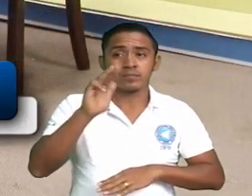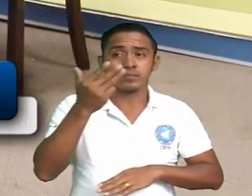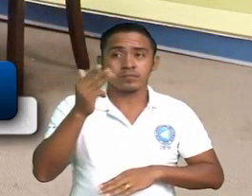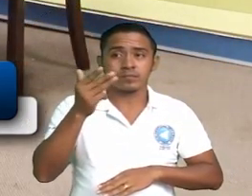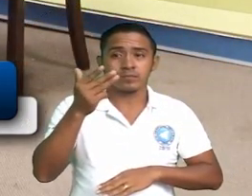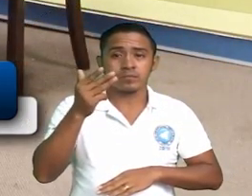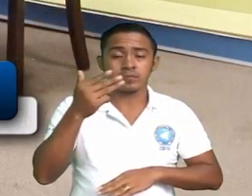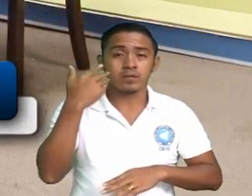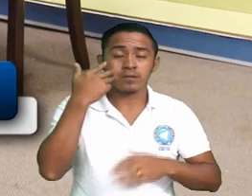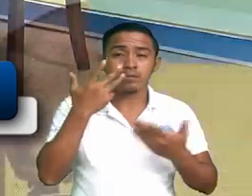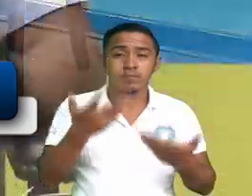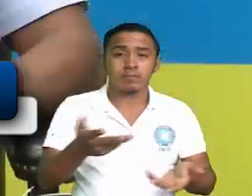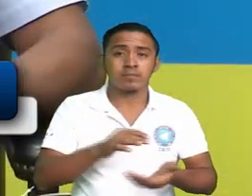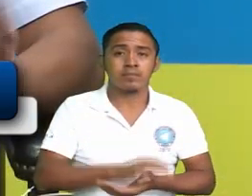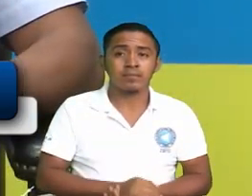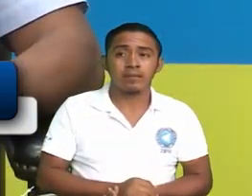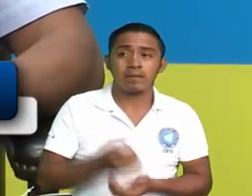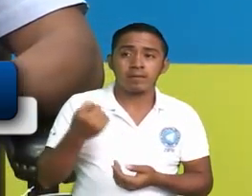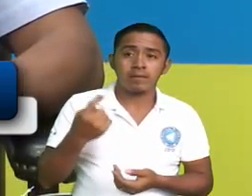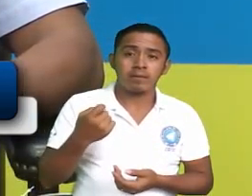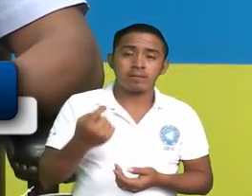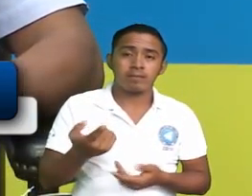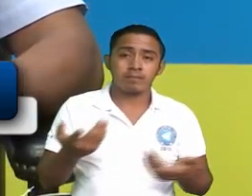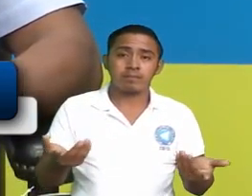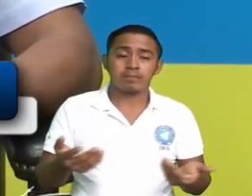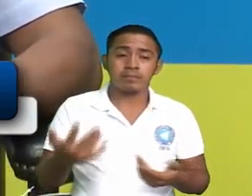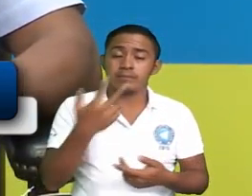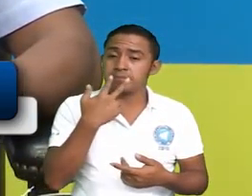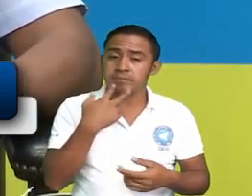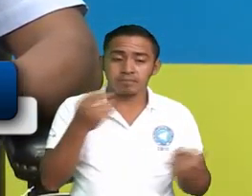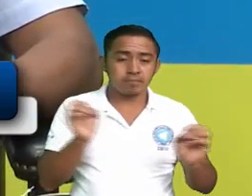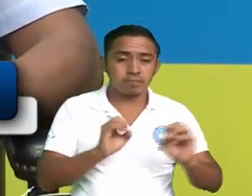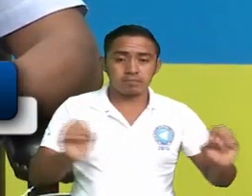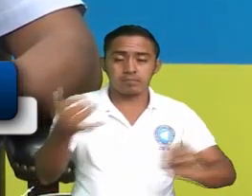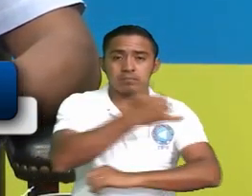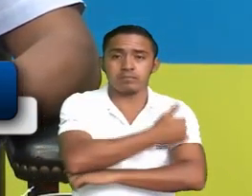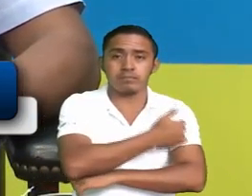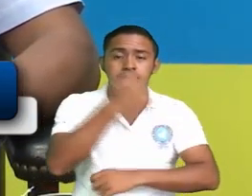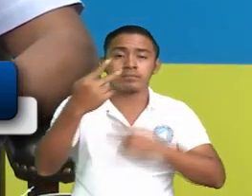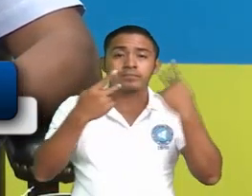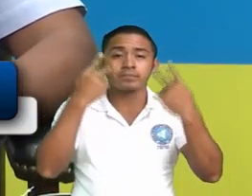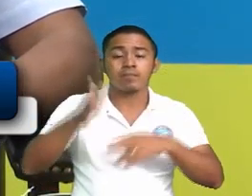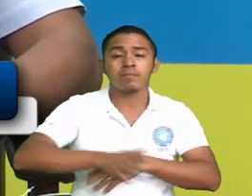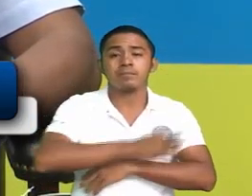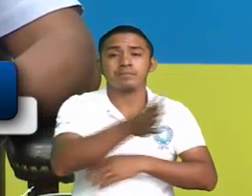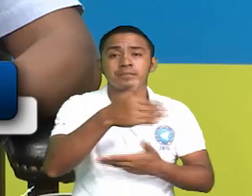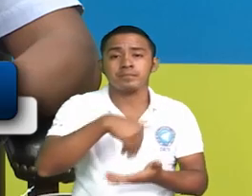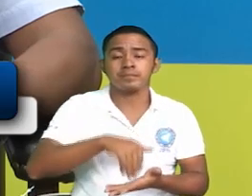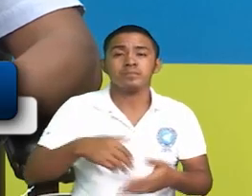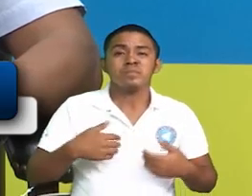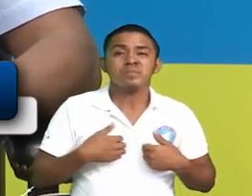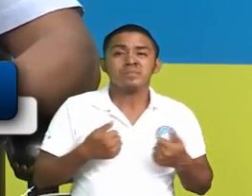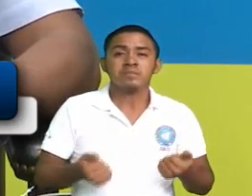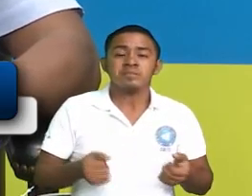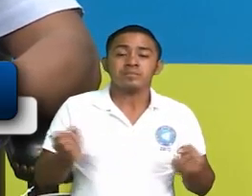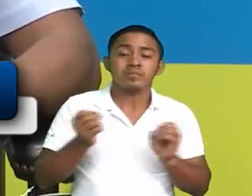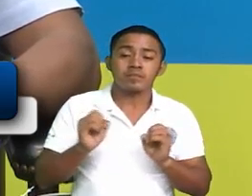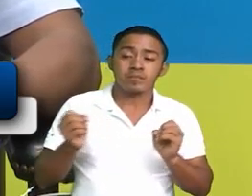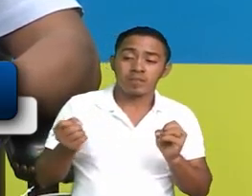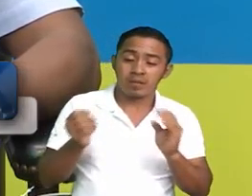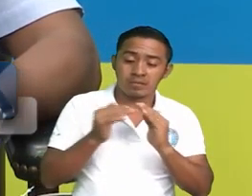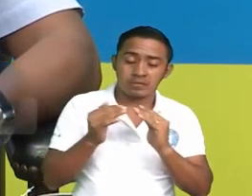El 9 de mayo. Así que para las personas que aún no se han vacunado, pues a visitar los centros de salud, las unidades de salud, o abrirle